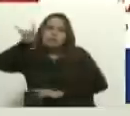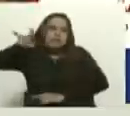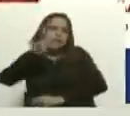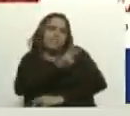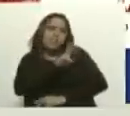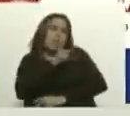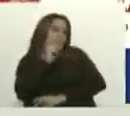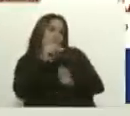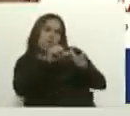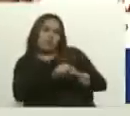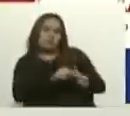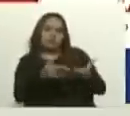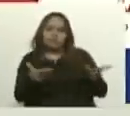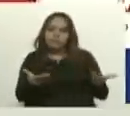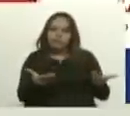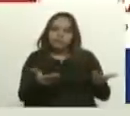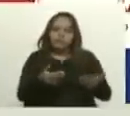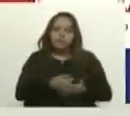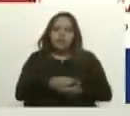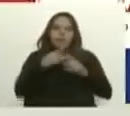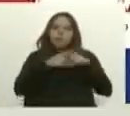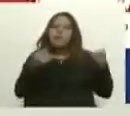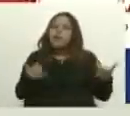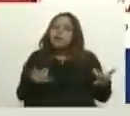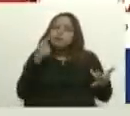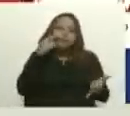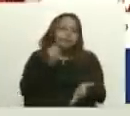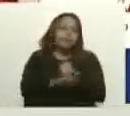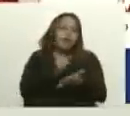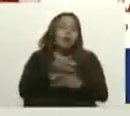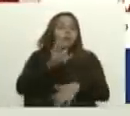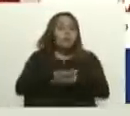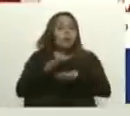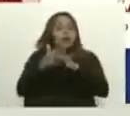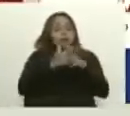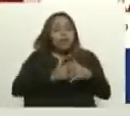día, vamos a ver cuánto aguanta, porque Estados Unidos es